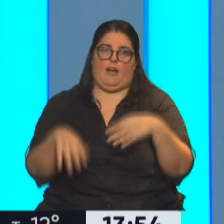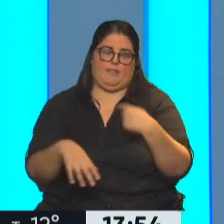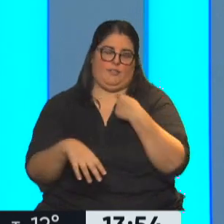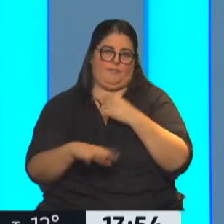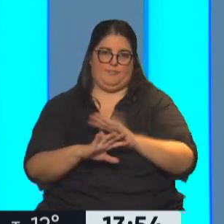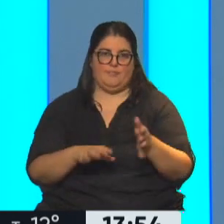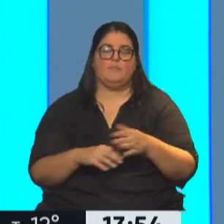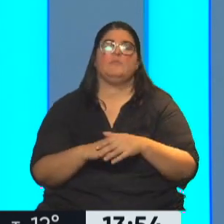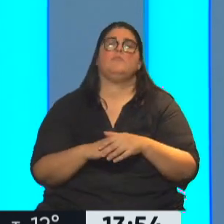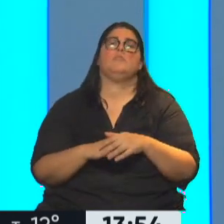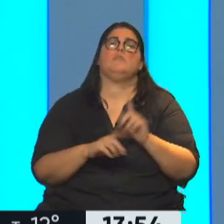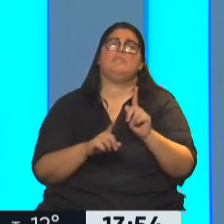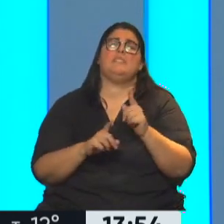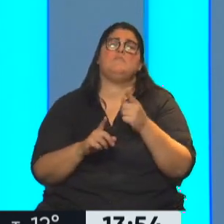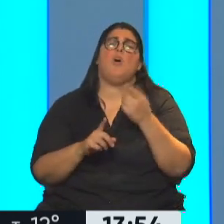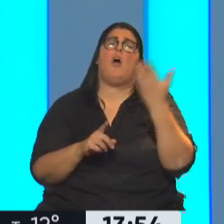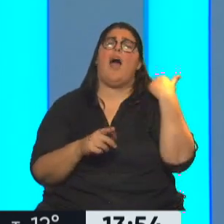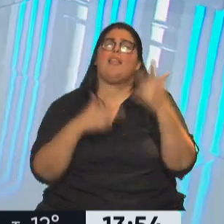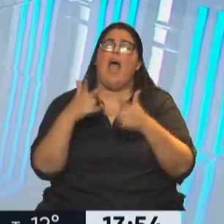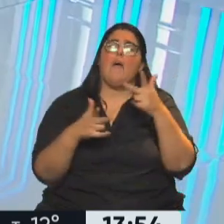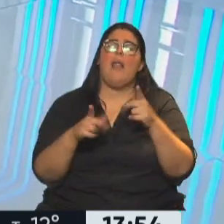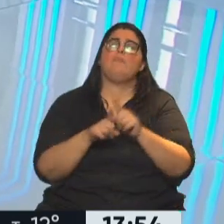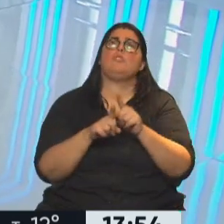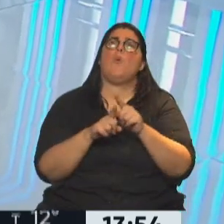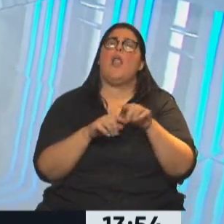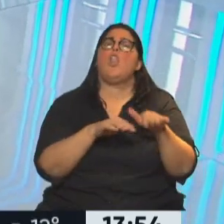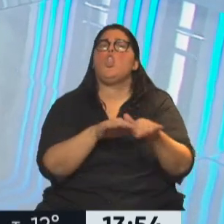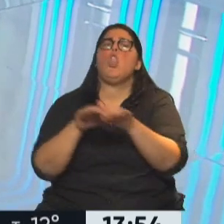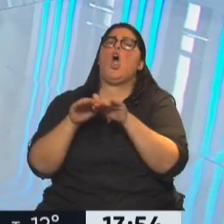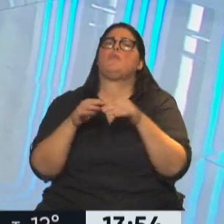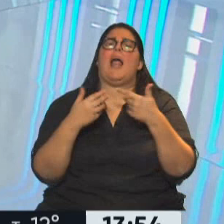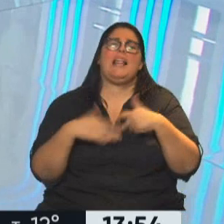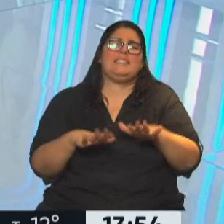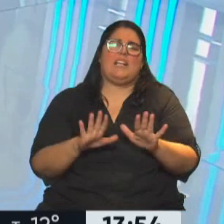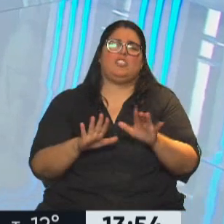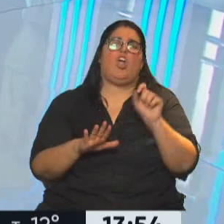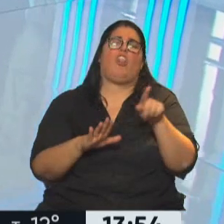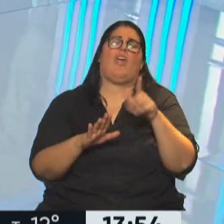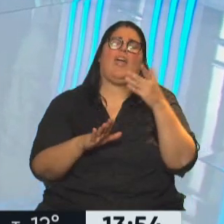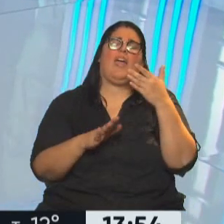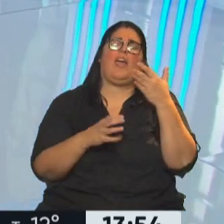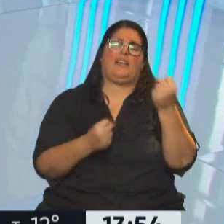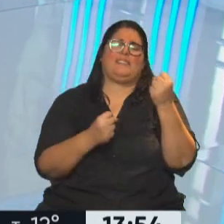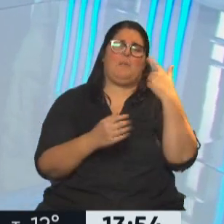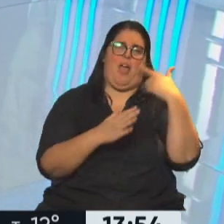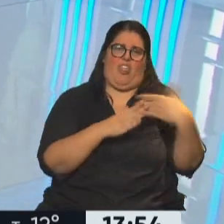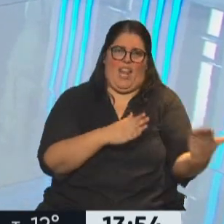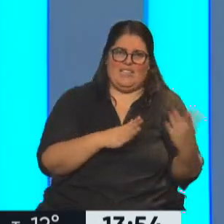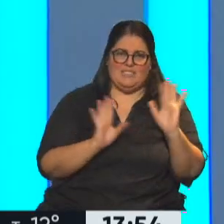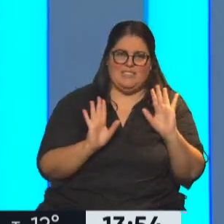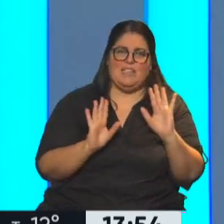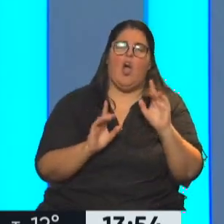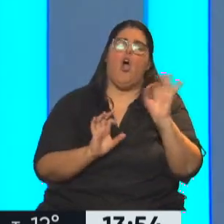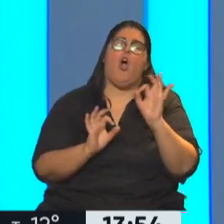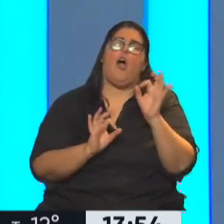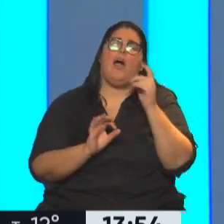habíamos señalado de esta suerte de normalización de la extrema derecha y de la utilización estratégica, o si querés táctica,